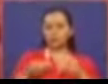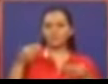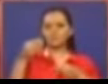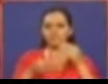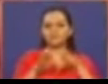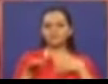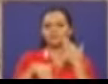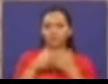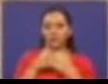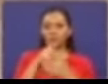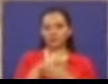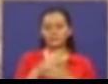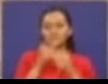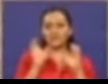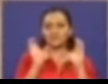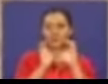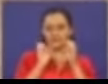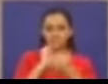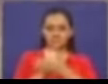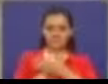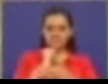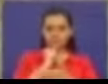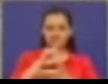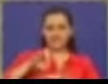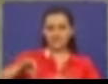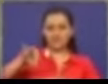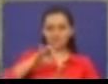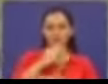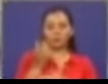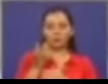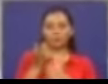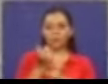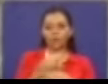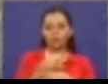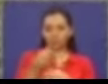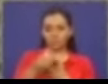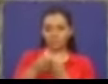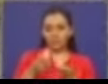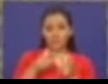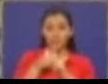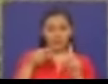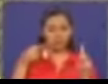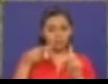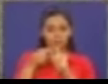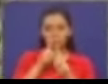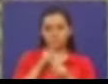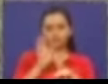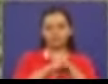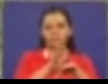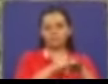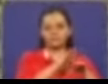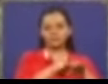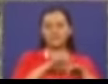esa semilla certificada a todos los productores de papas. Claro, no se lo hace directamente, se le da a los llamados